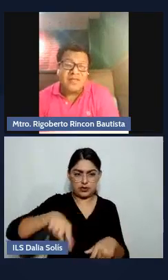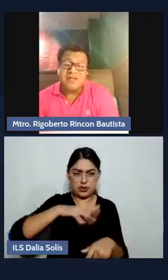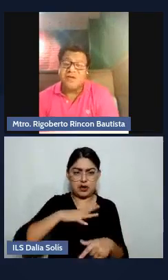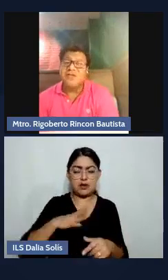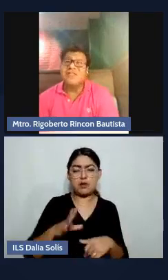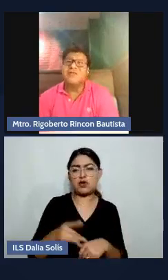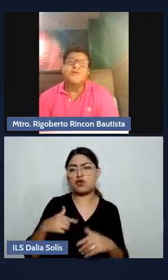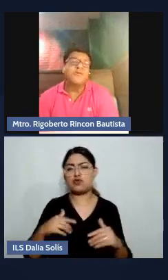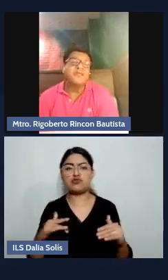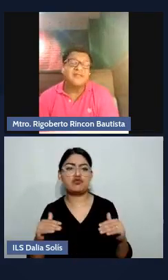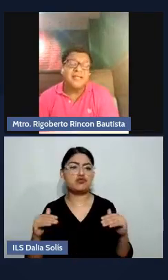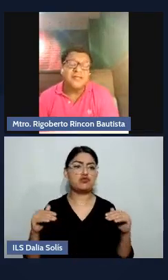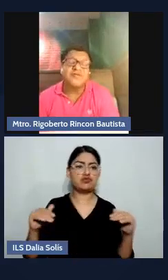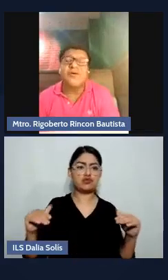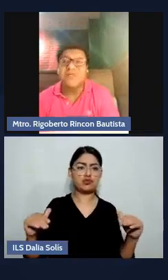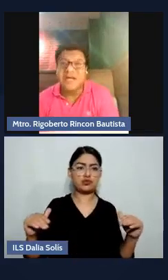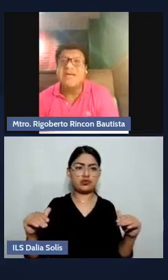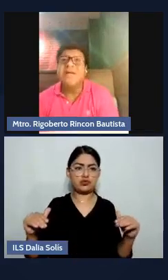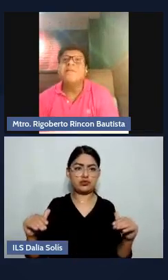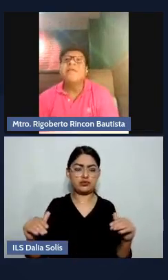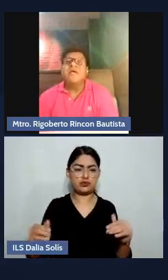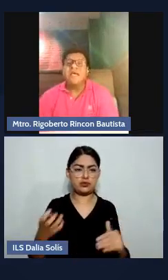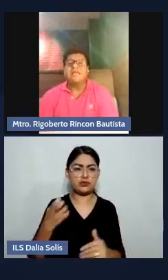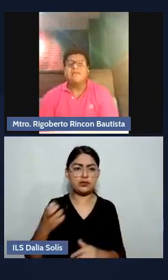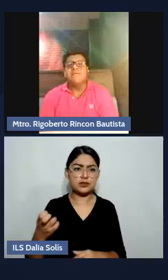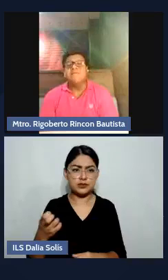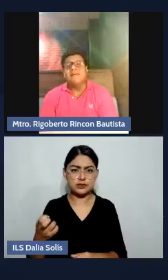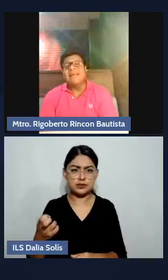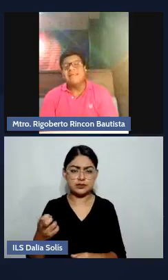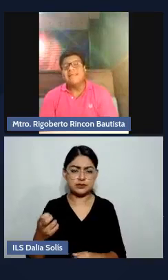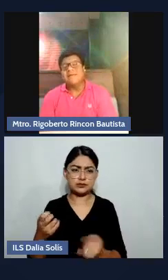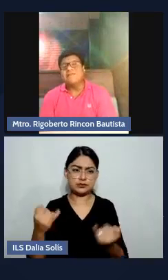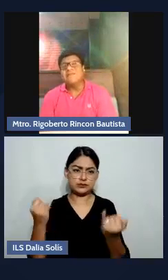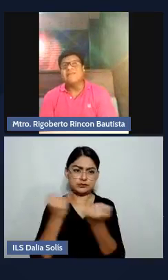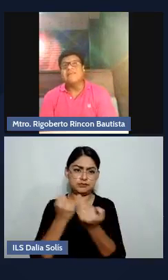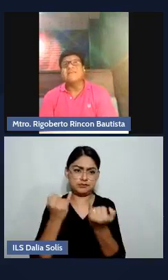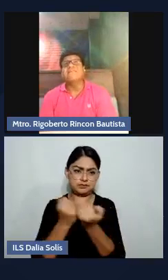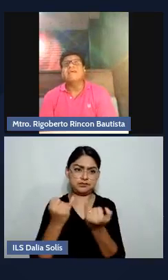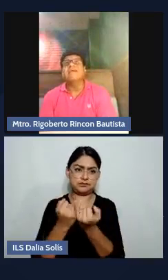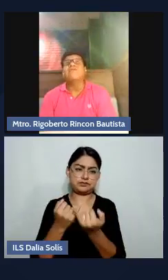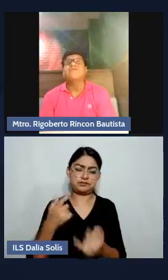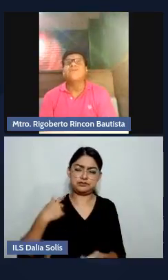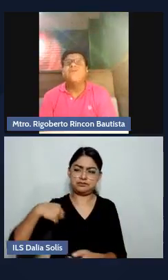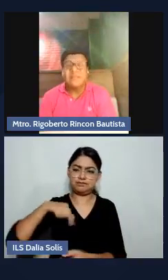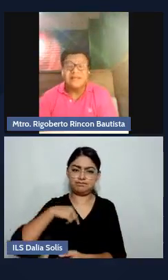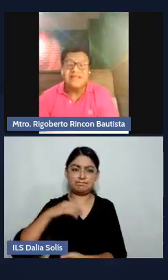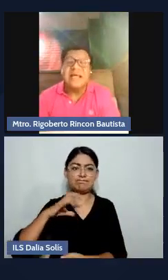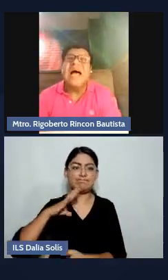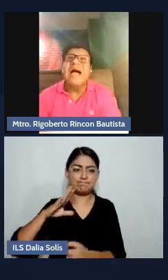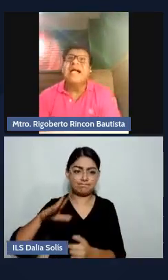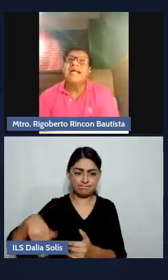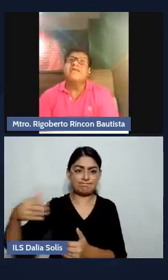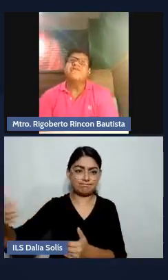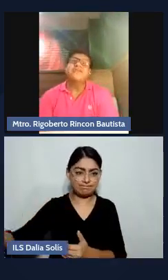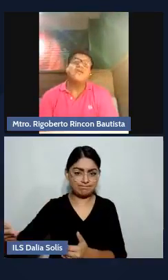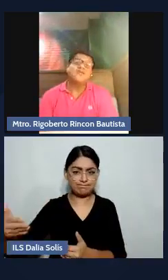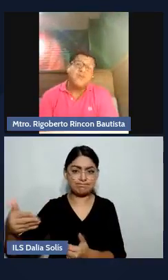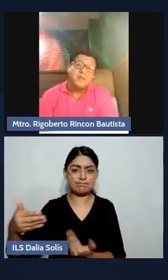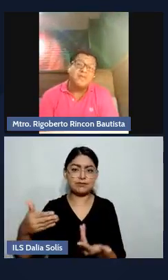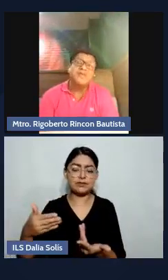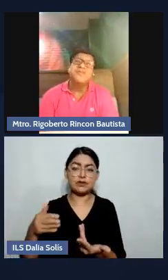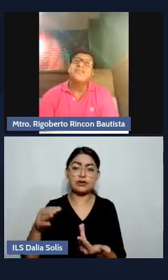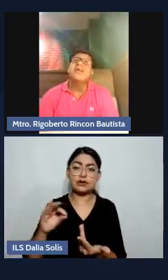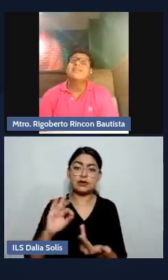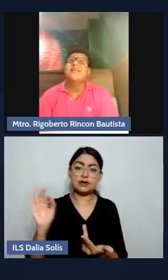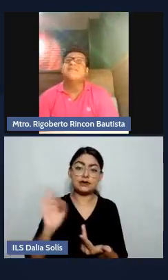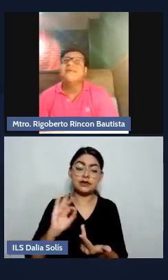solo por este estatus, observa que también vamos a tener también consecuencias aquellos que nos podamos considerar tal